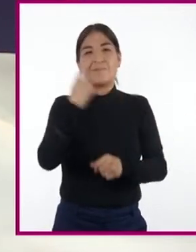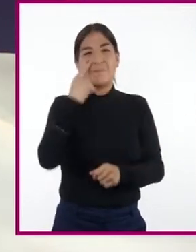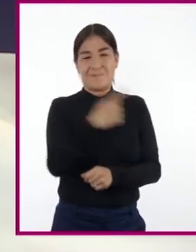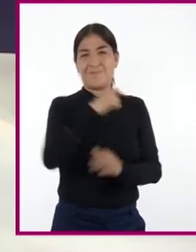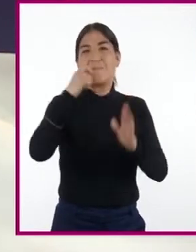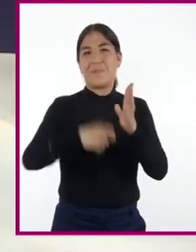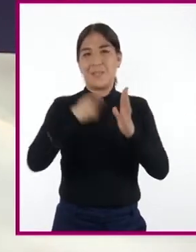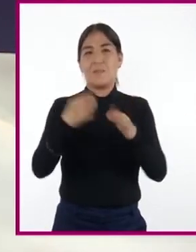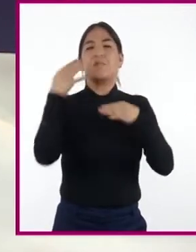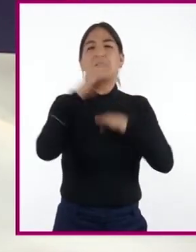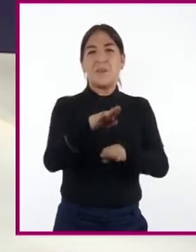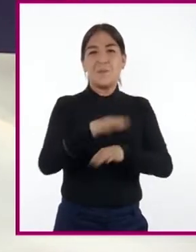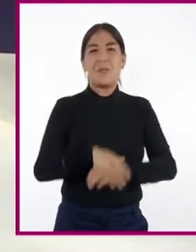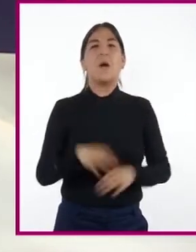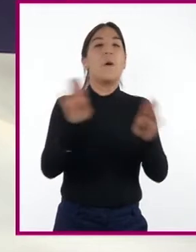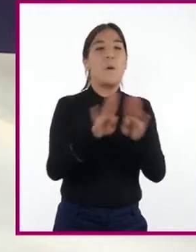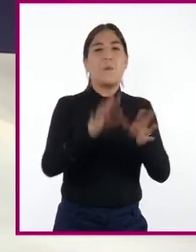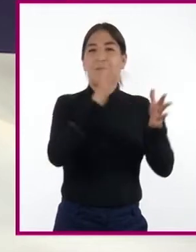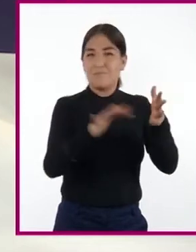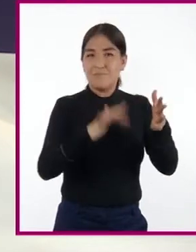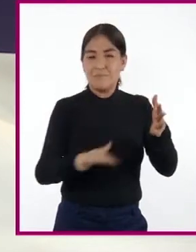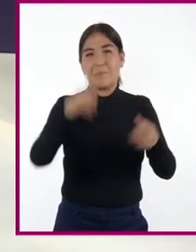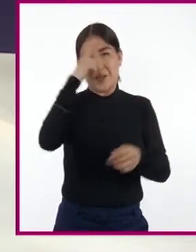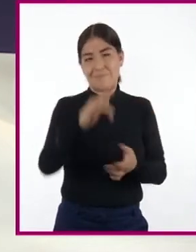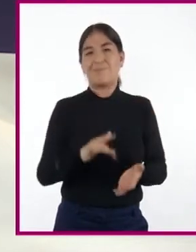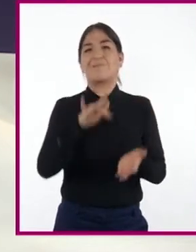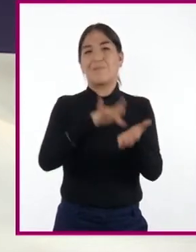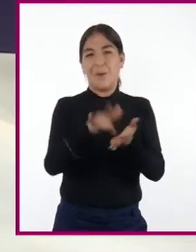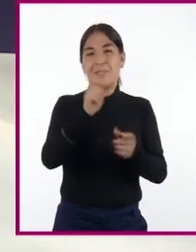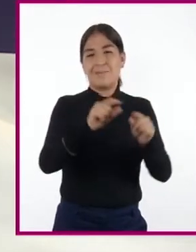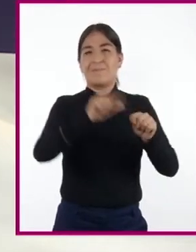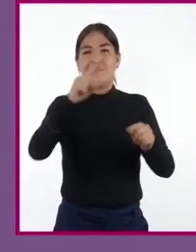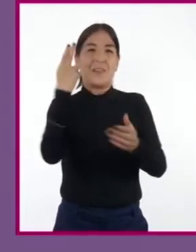siguiente video sobre cómo leer y construir apoyos gráficos.